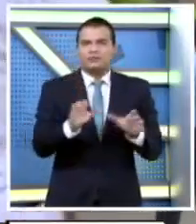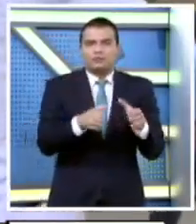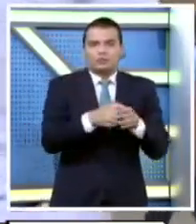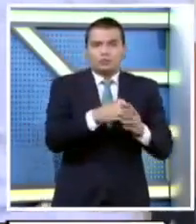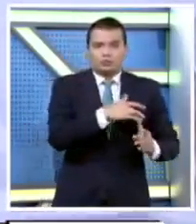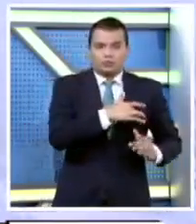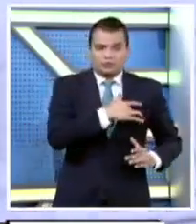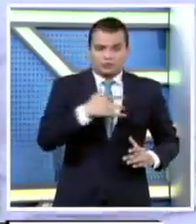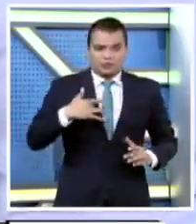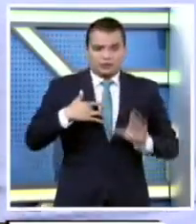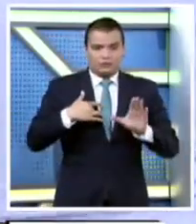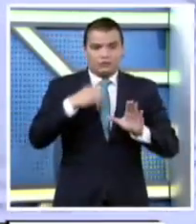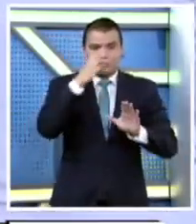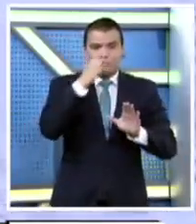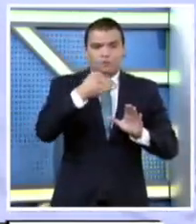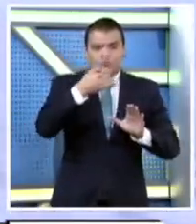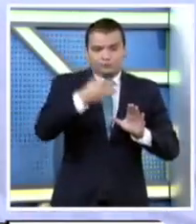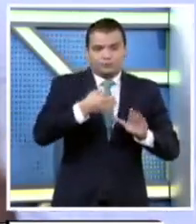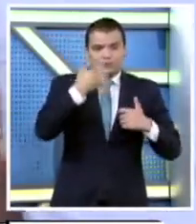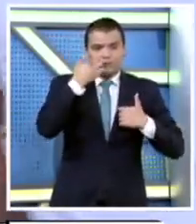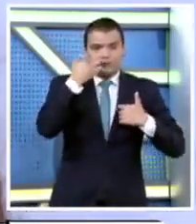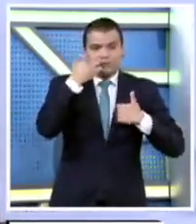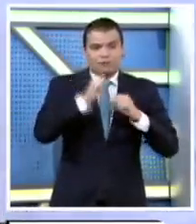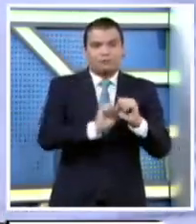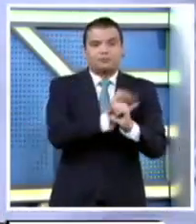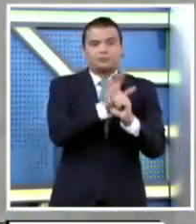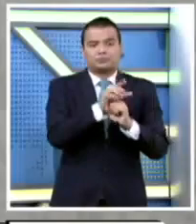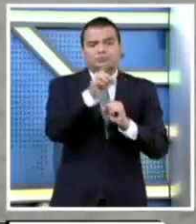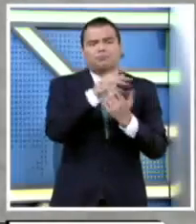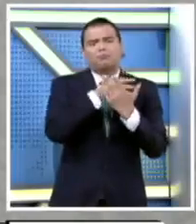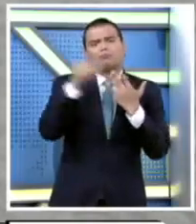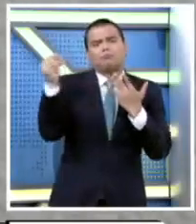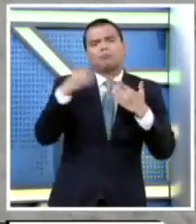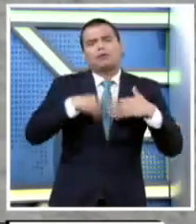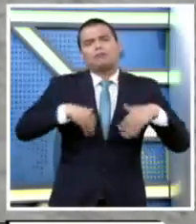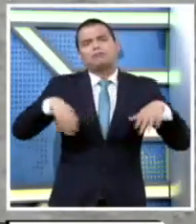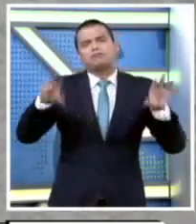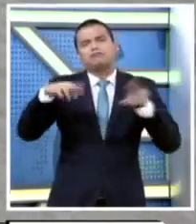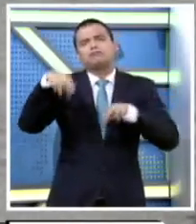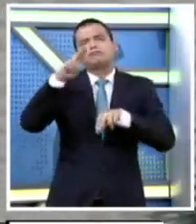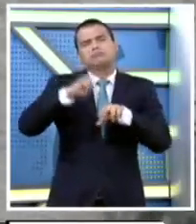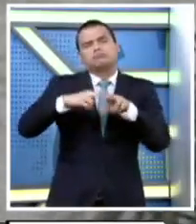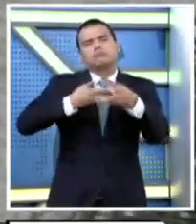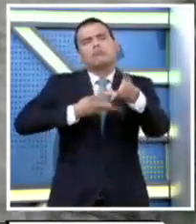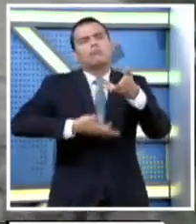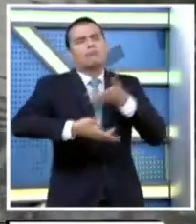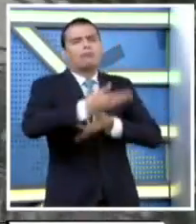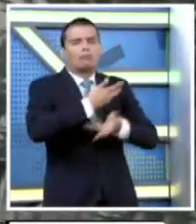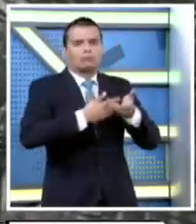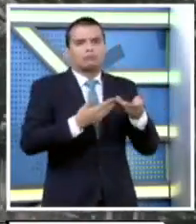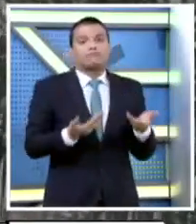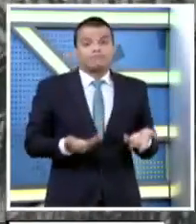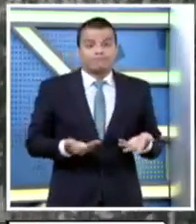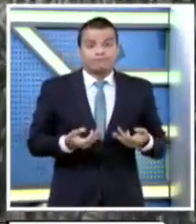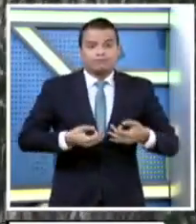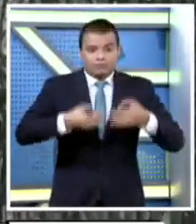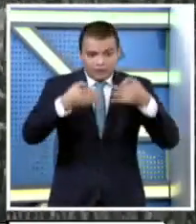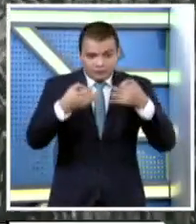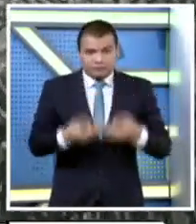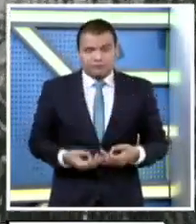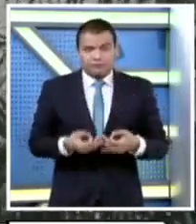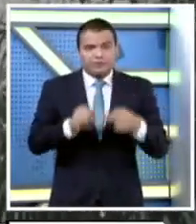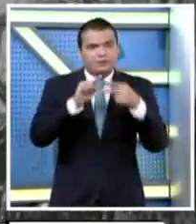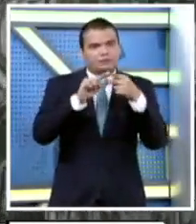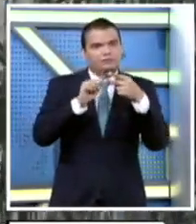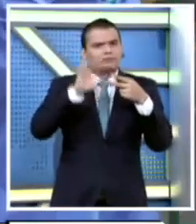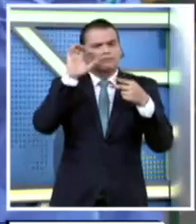que un paciente diagnosticado con COVID-19 estaba infringiendo la medida del aislamiento preventivo obligatorio. Dos factores jugaron un